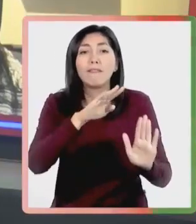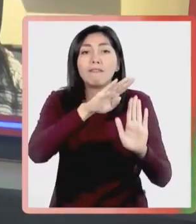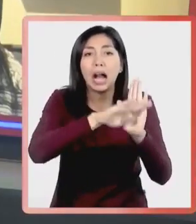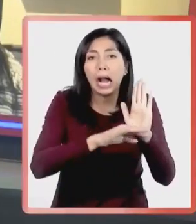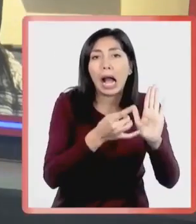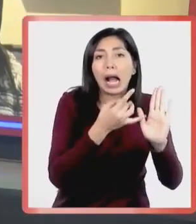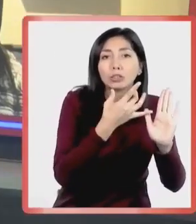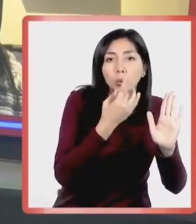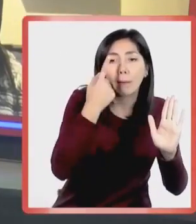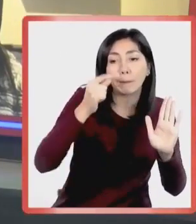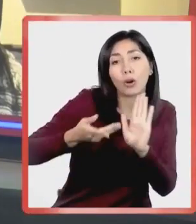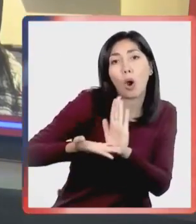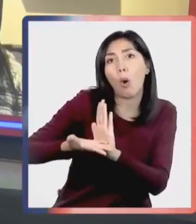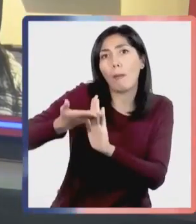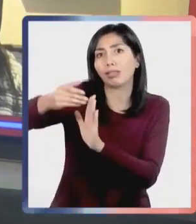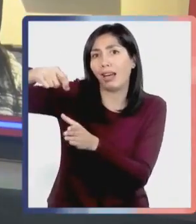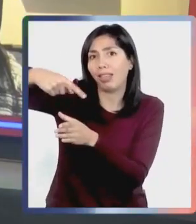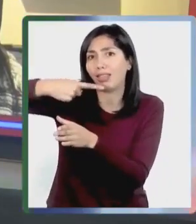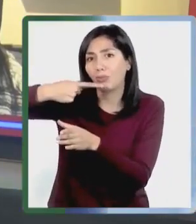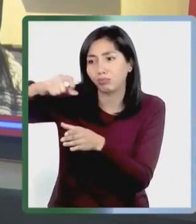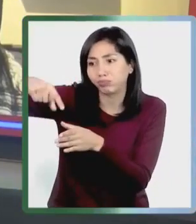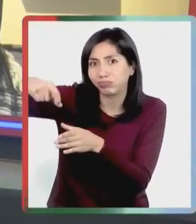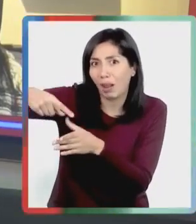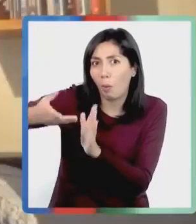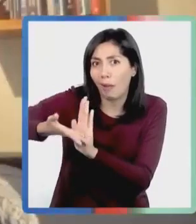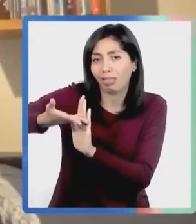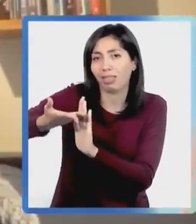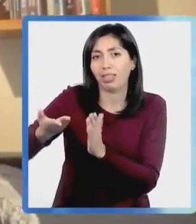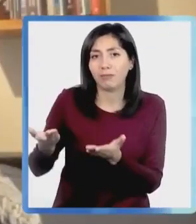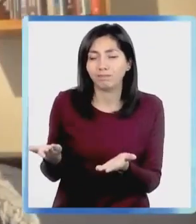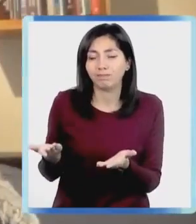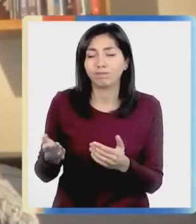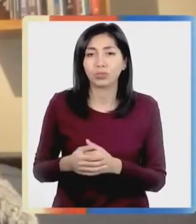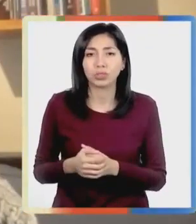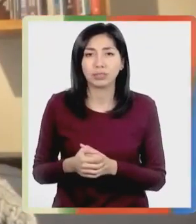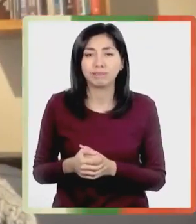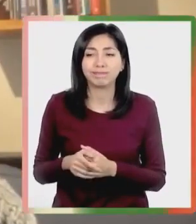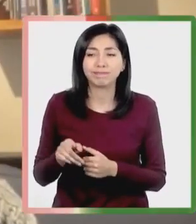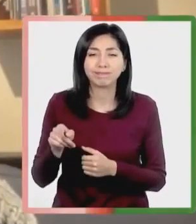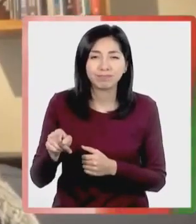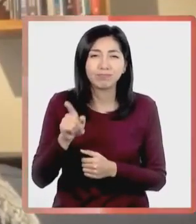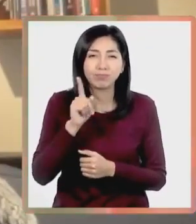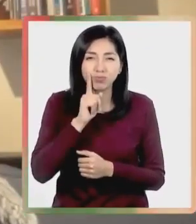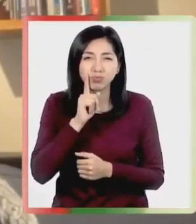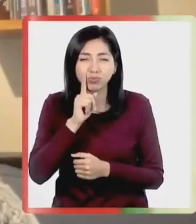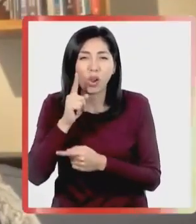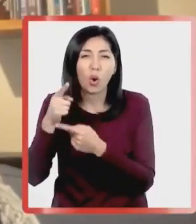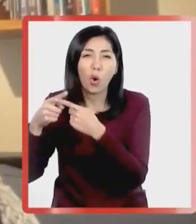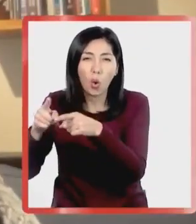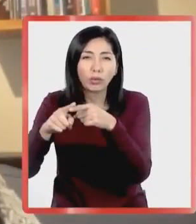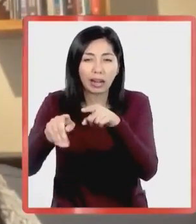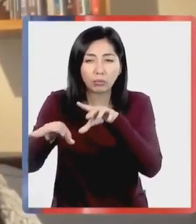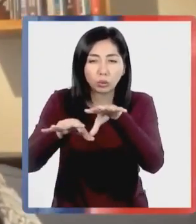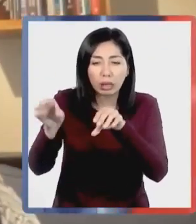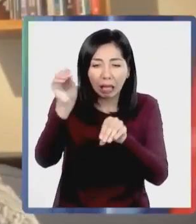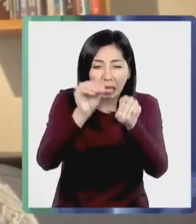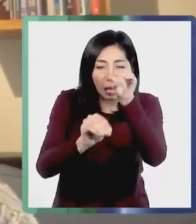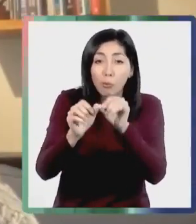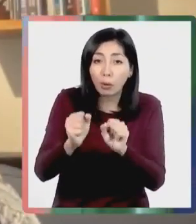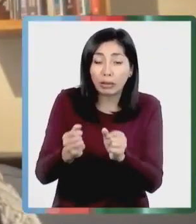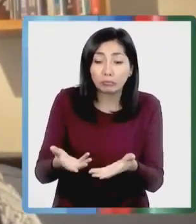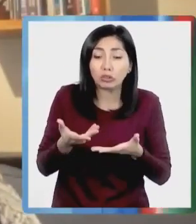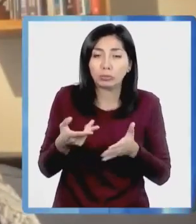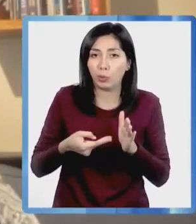el contenido de azúcar o no se usa el azúcar, pero como que se llama, van acompañados de otras sustancias que